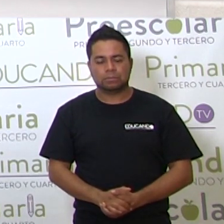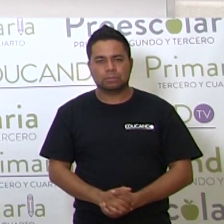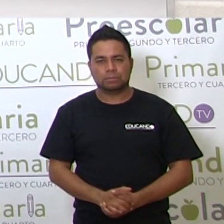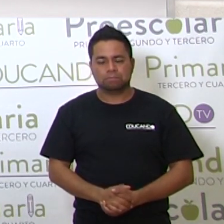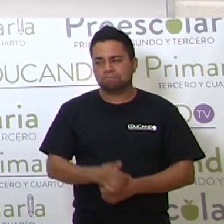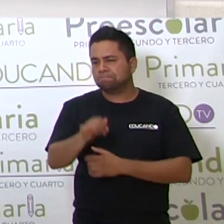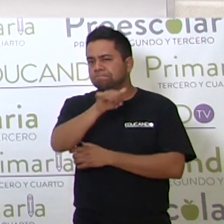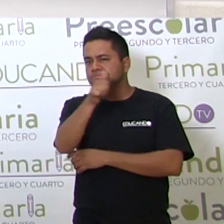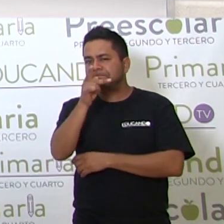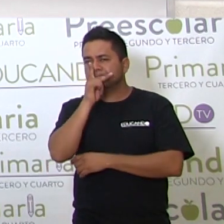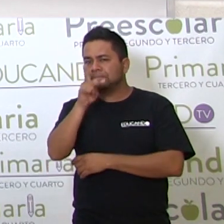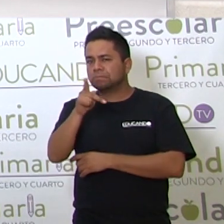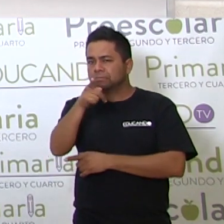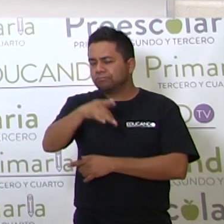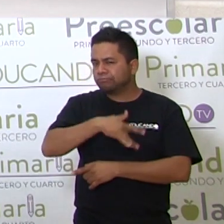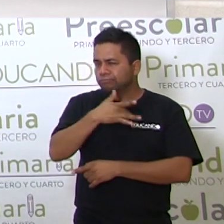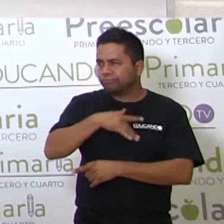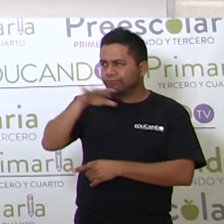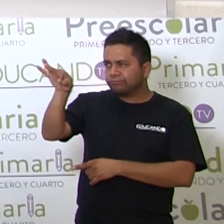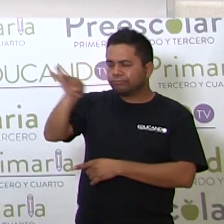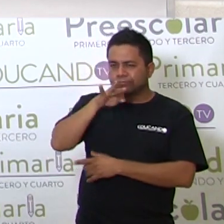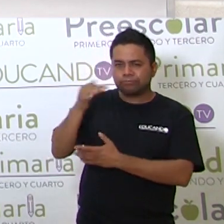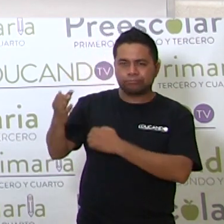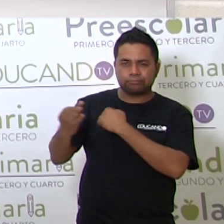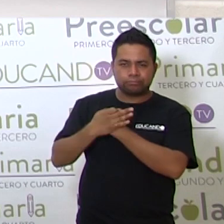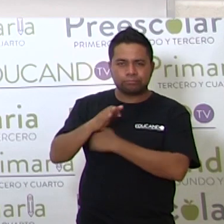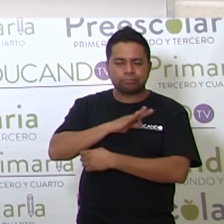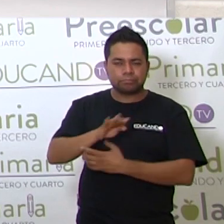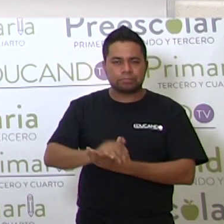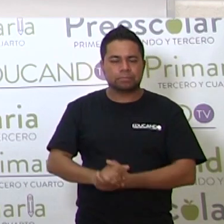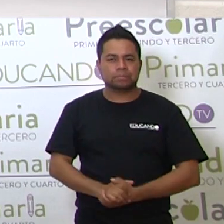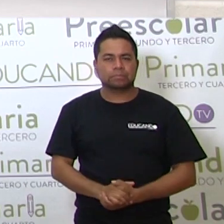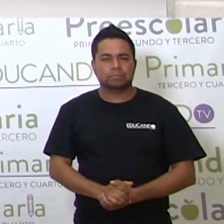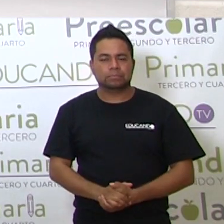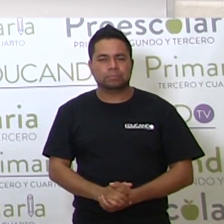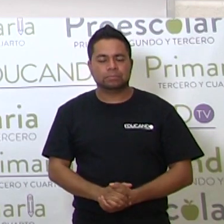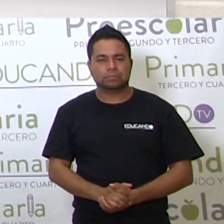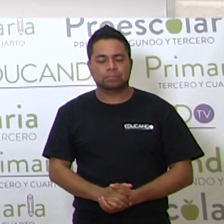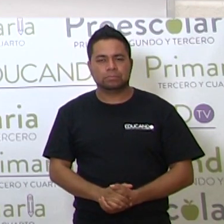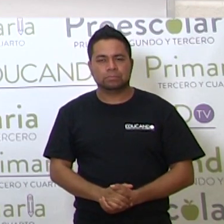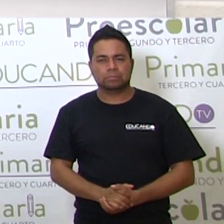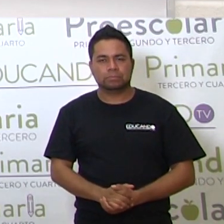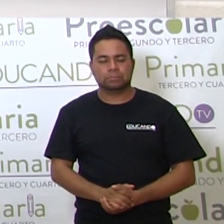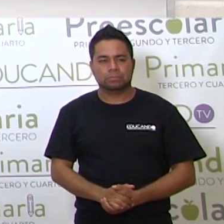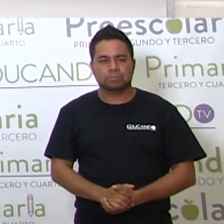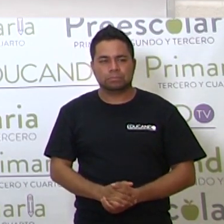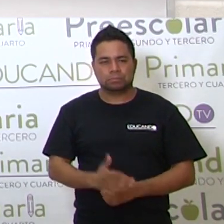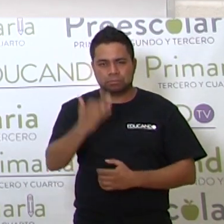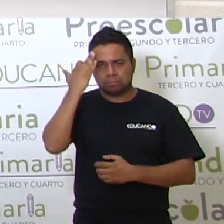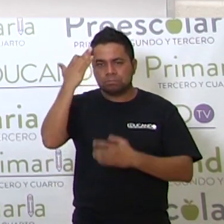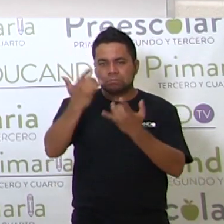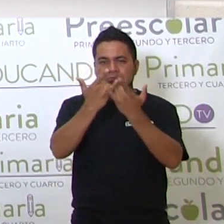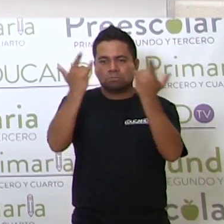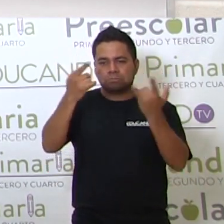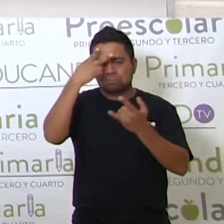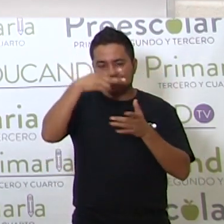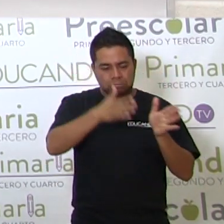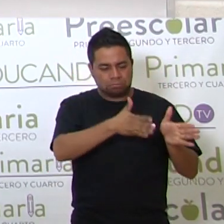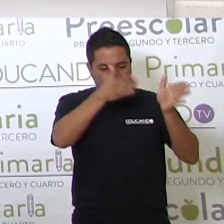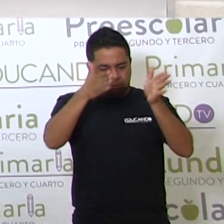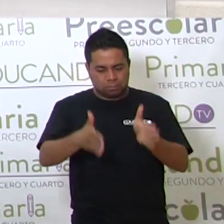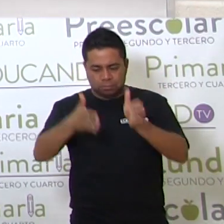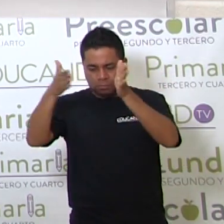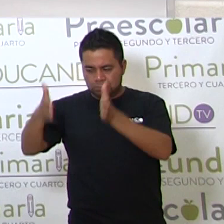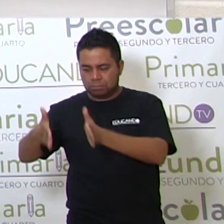¿Cuál otra pueden inferir ustedes? Pues los periodos históricos de México, que serían